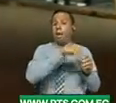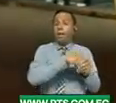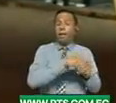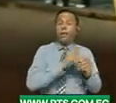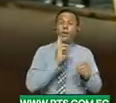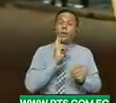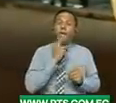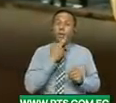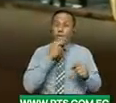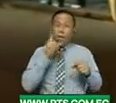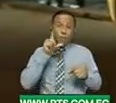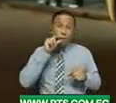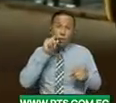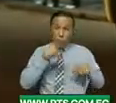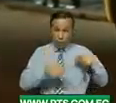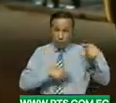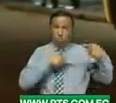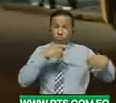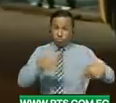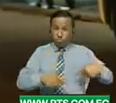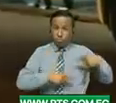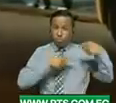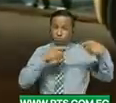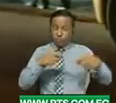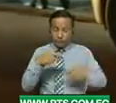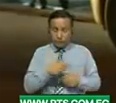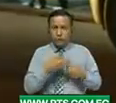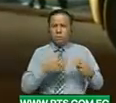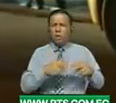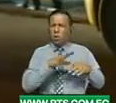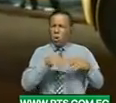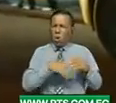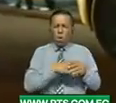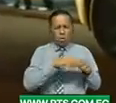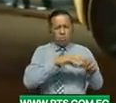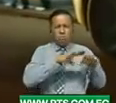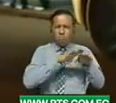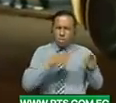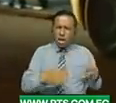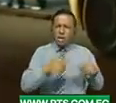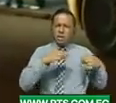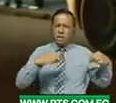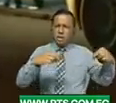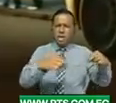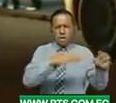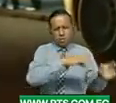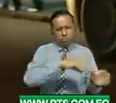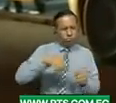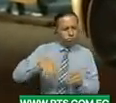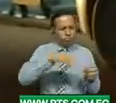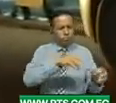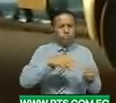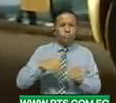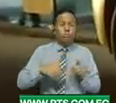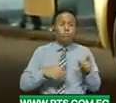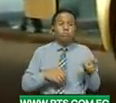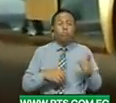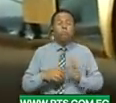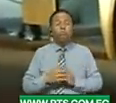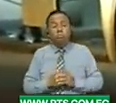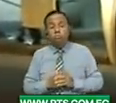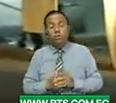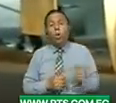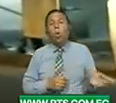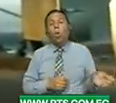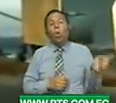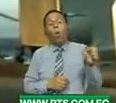aquel asadero, donde se ha retirado ya el horno, las sillas, las mesas, y junto a un parlante en la esquina, ya fuera del local,